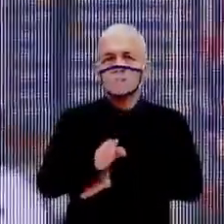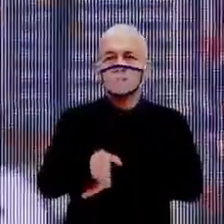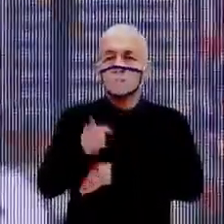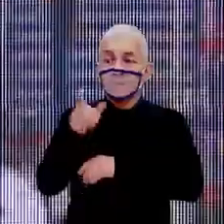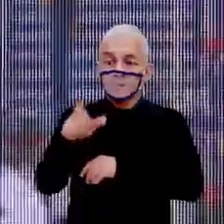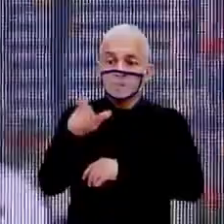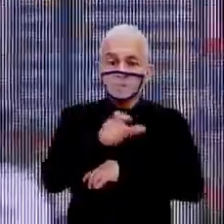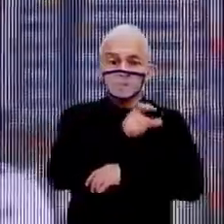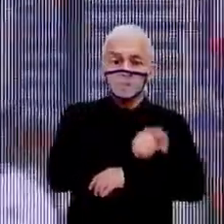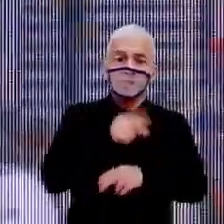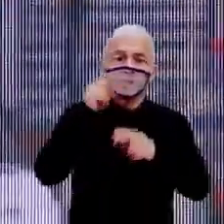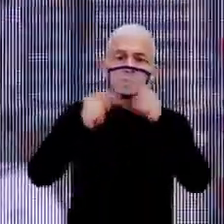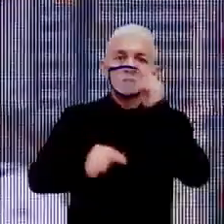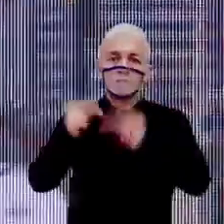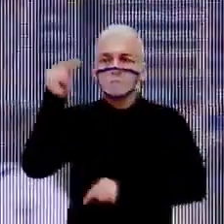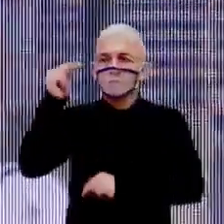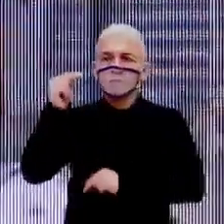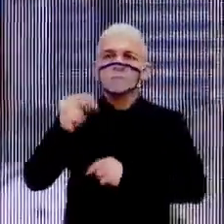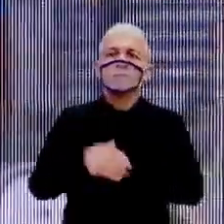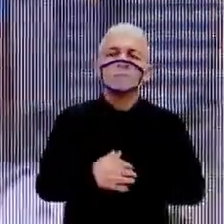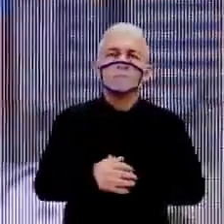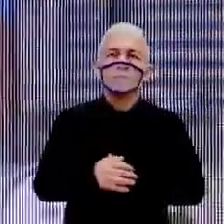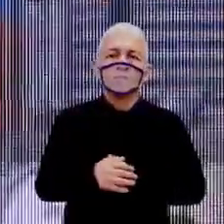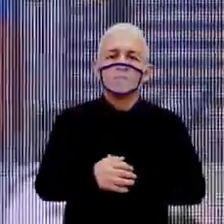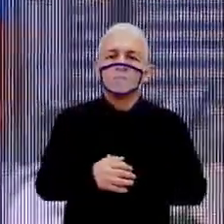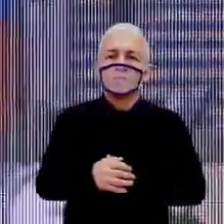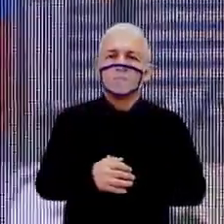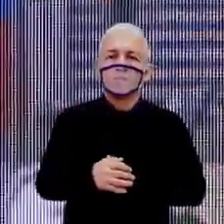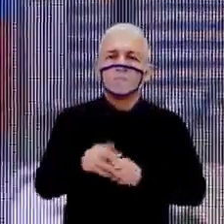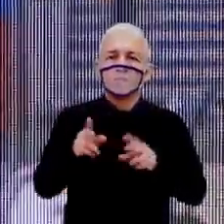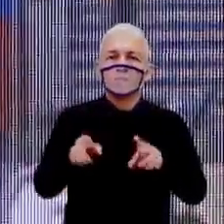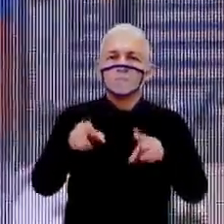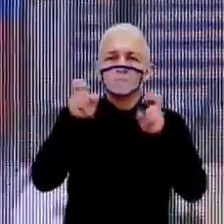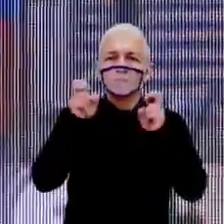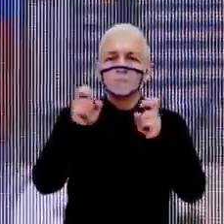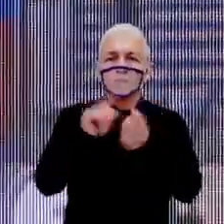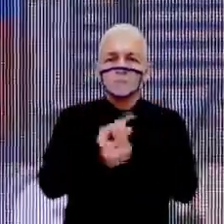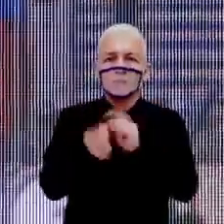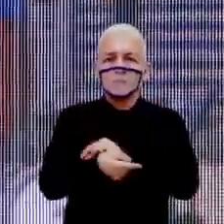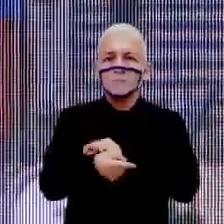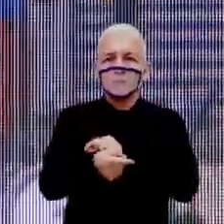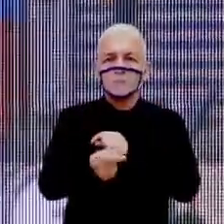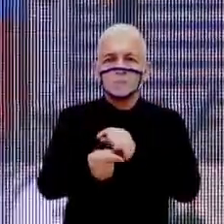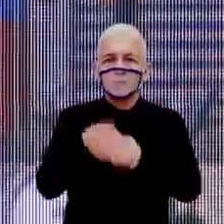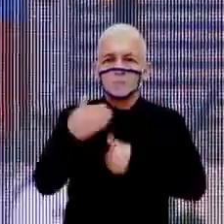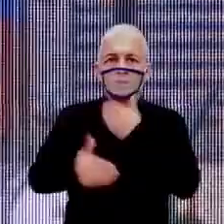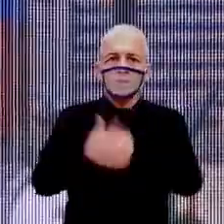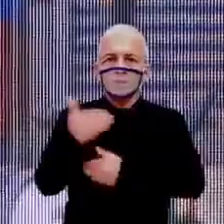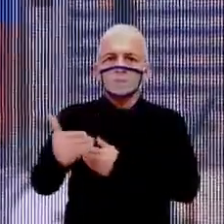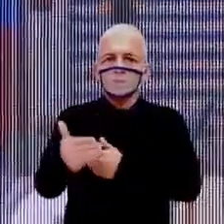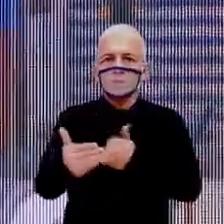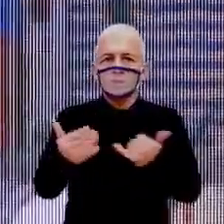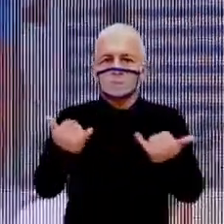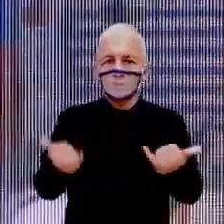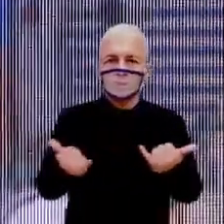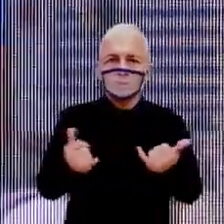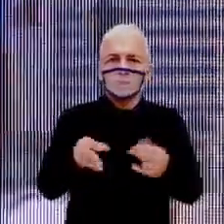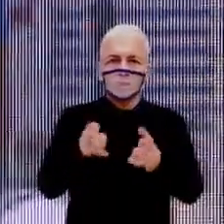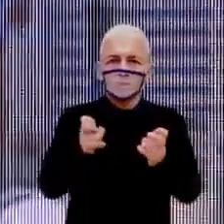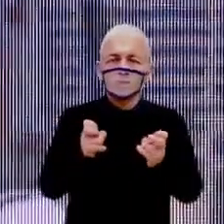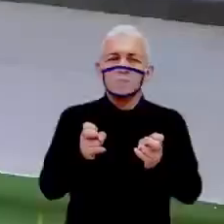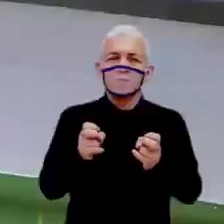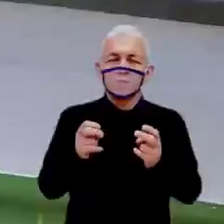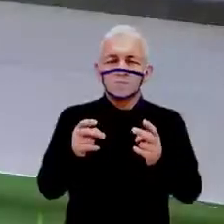de la gente a construir este nuevo cambio, este nuevo proceso donde le vamos